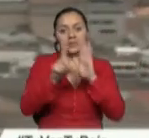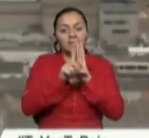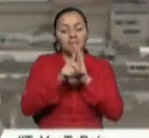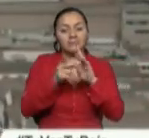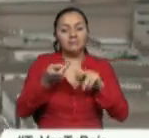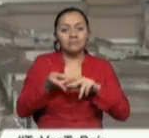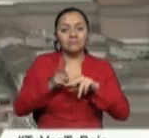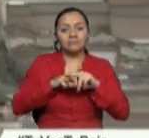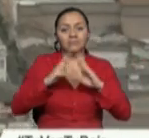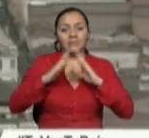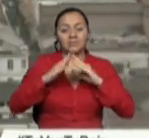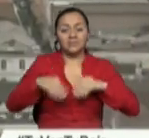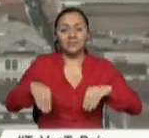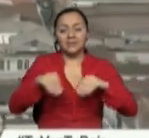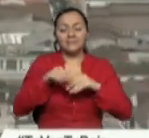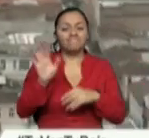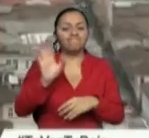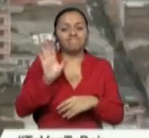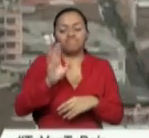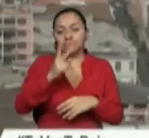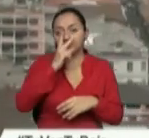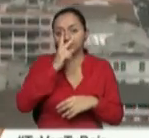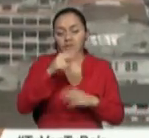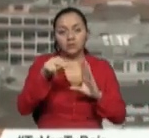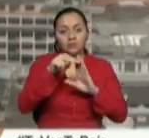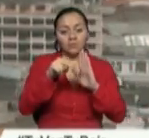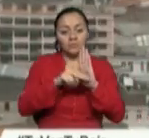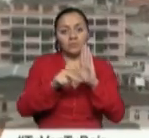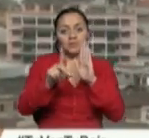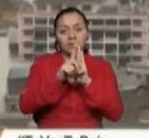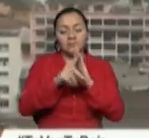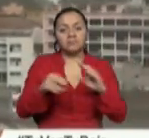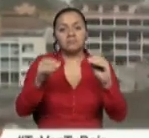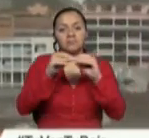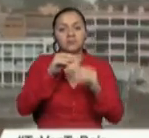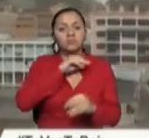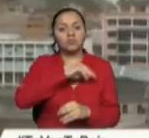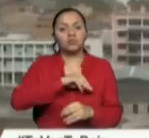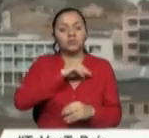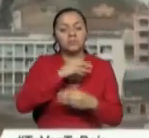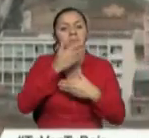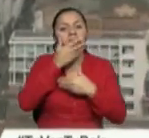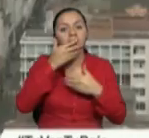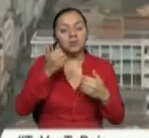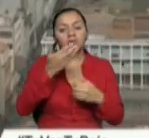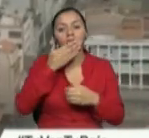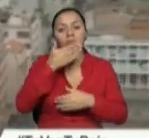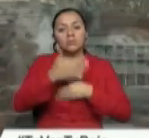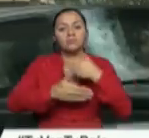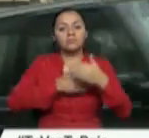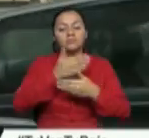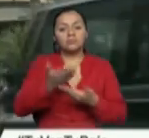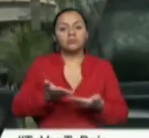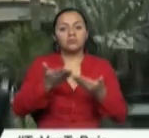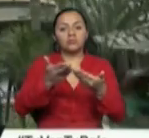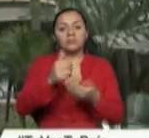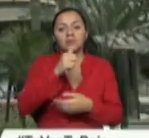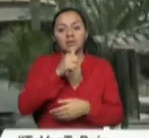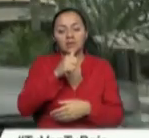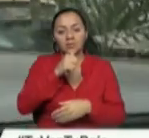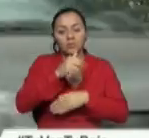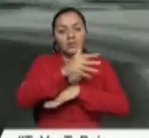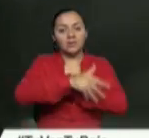la especulación del suelo ella destaca que esta normativa permitirá que los municipios mejoren su capacidad para proveer agua potable